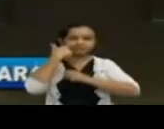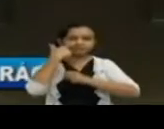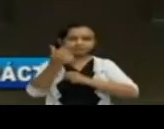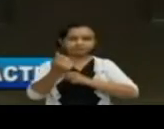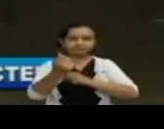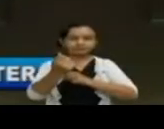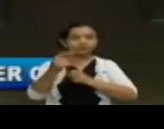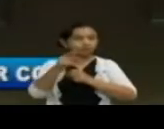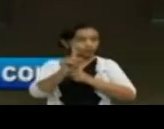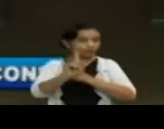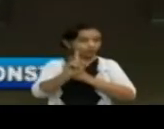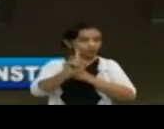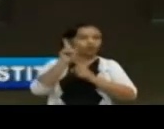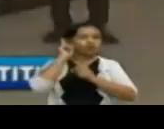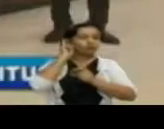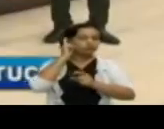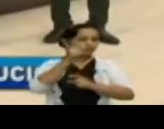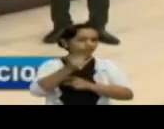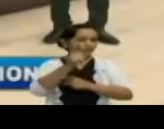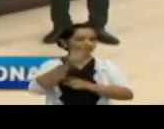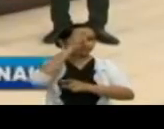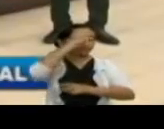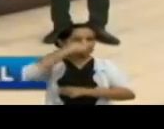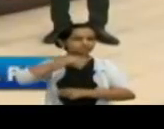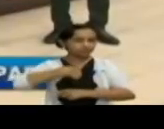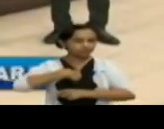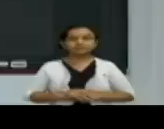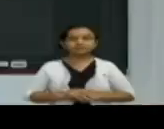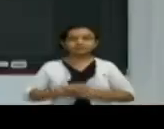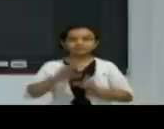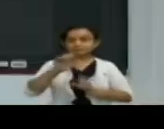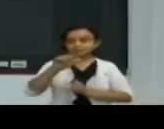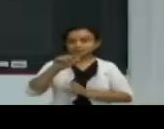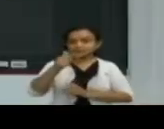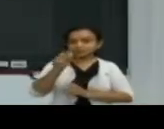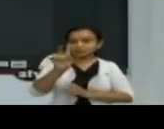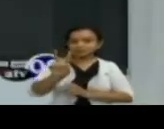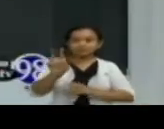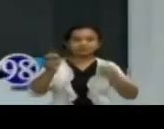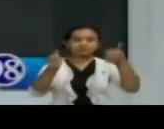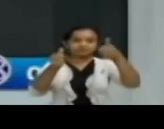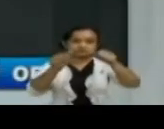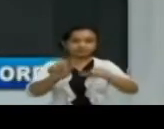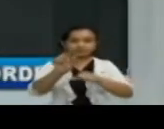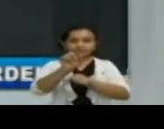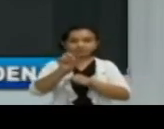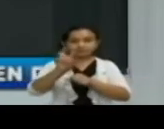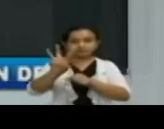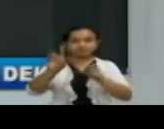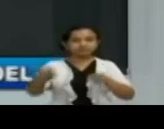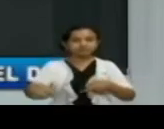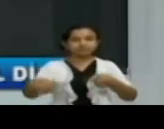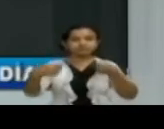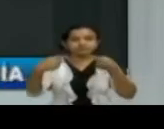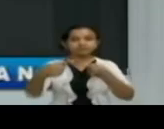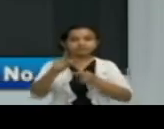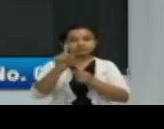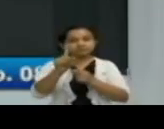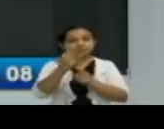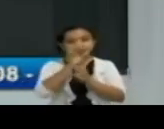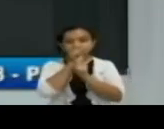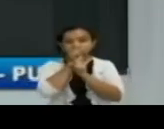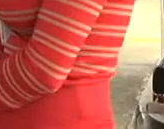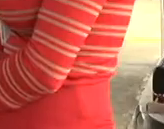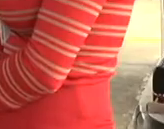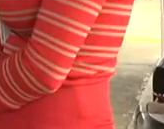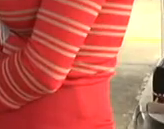Adolfo Jarquín León como subprocurador, con 72 votos a favor. Para la abogada Marta Patricia Molina,